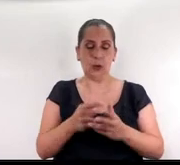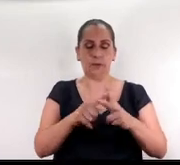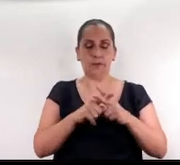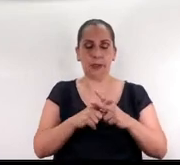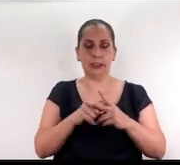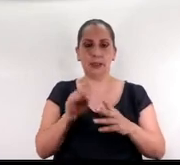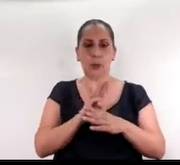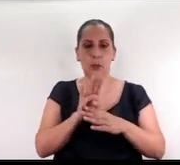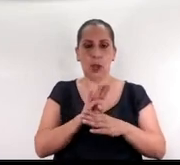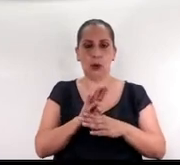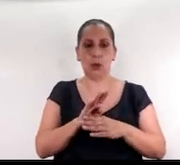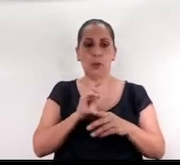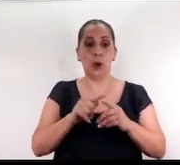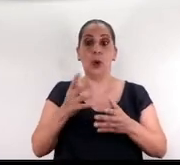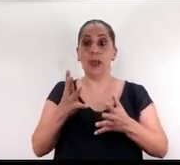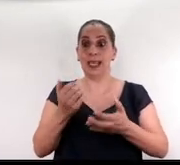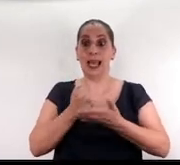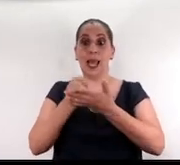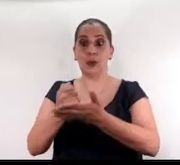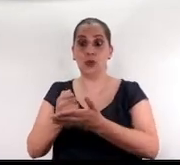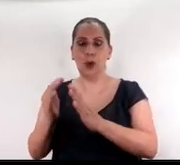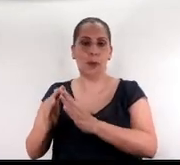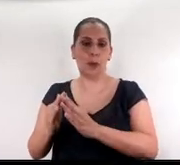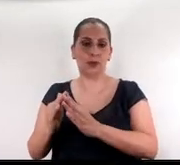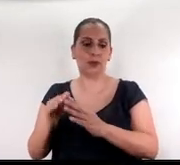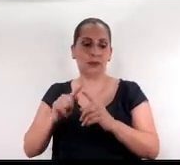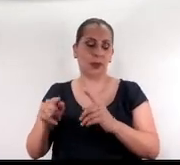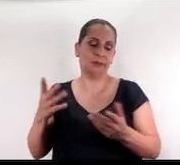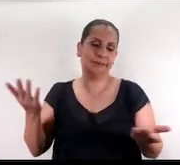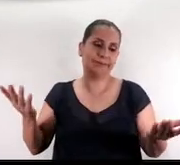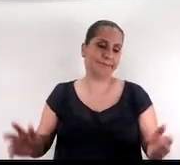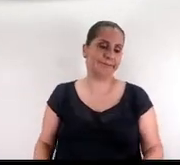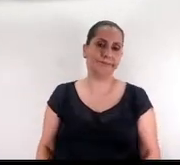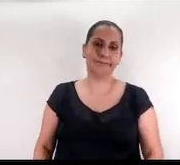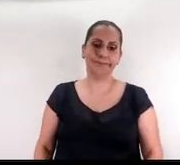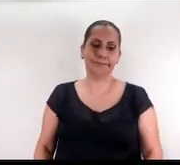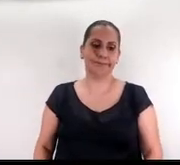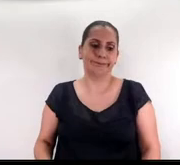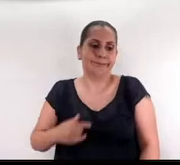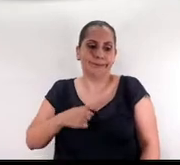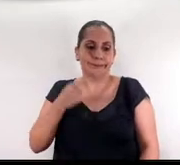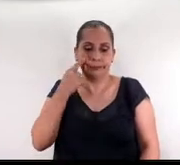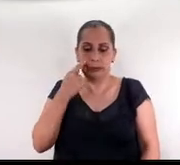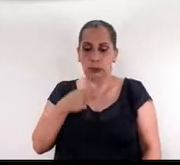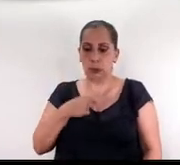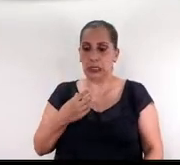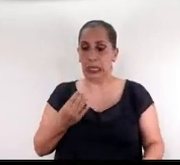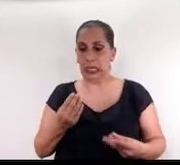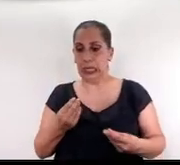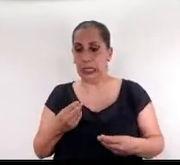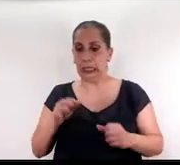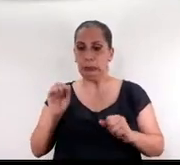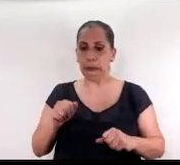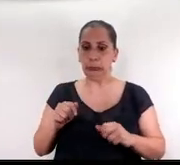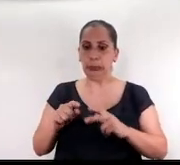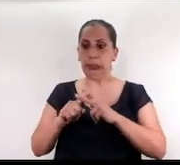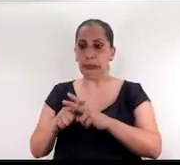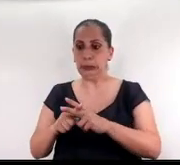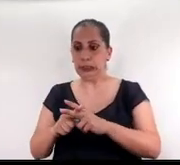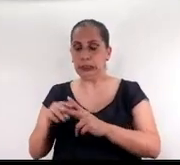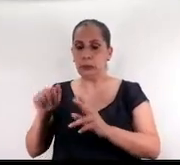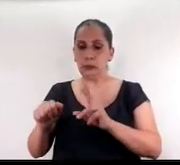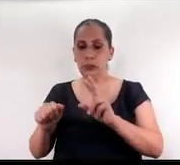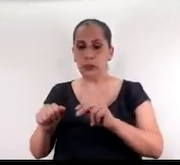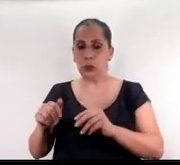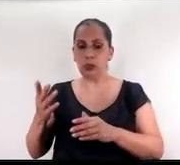por mucho que quiera ayudar a una población, al final se ve temeroso de aprobar un crédito y después que venga la auditoría o la